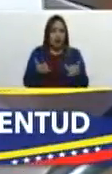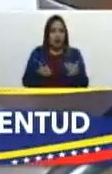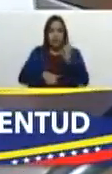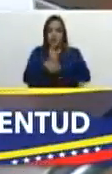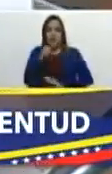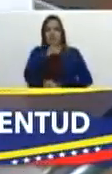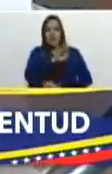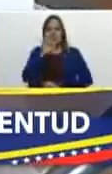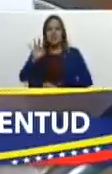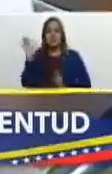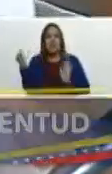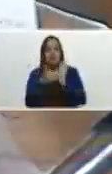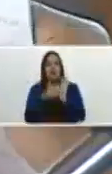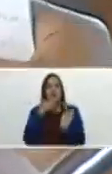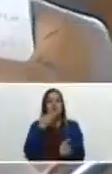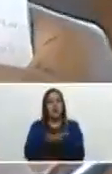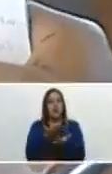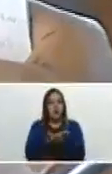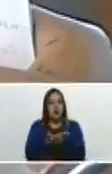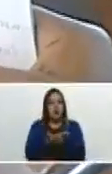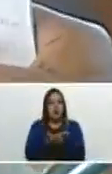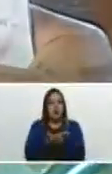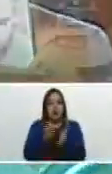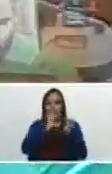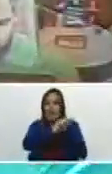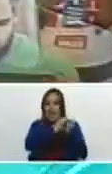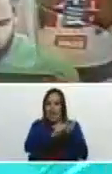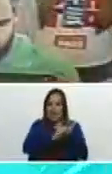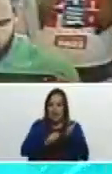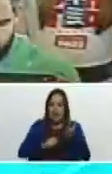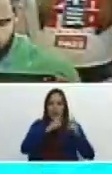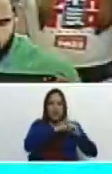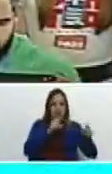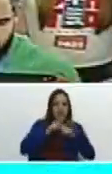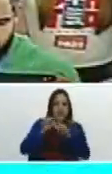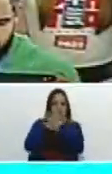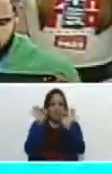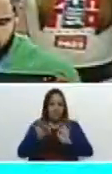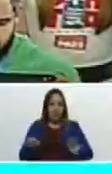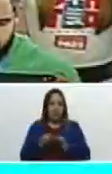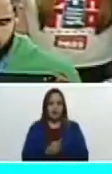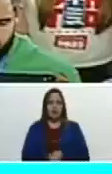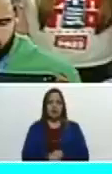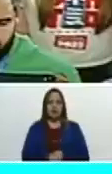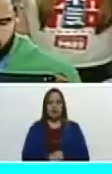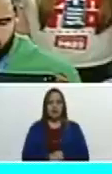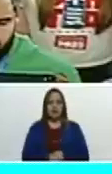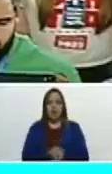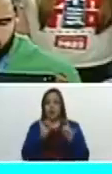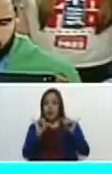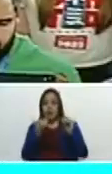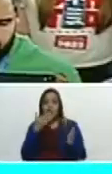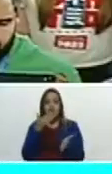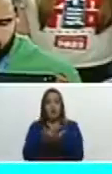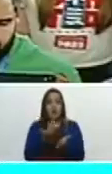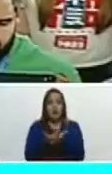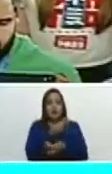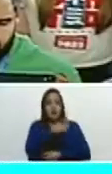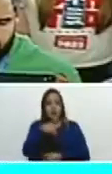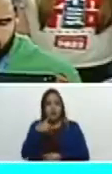33.000 propuestas escritas de diversa manera. Y con esas propuestas